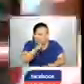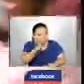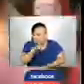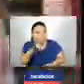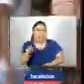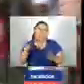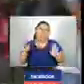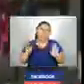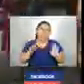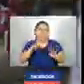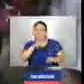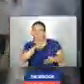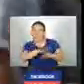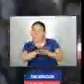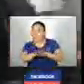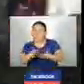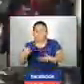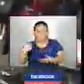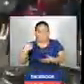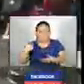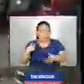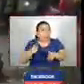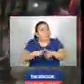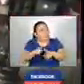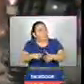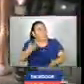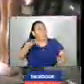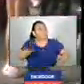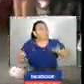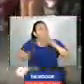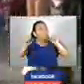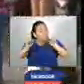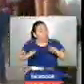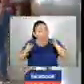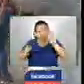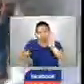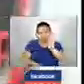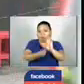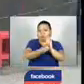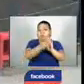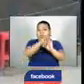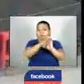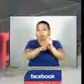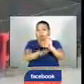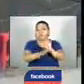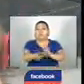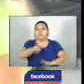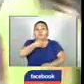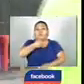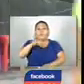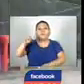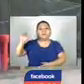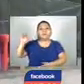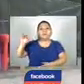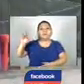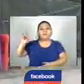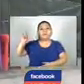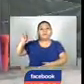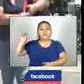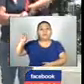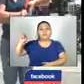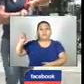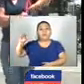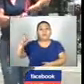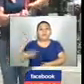cumple con los protocolos de bioseguridad, no descartan incluirlos. Este es un informe para Noticiero Hechos,